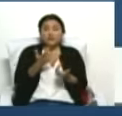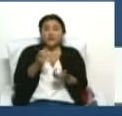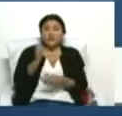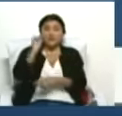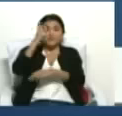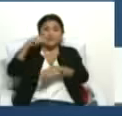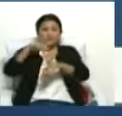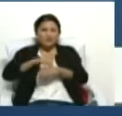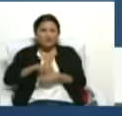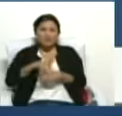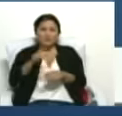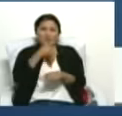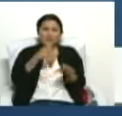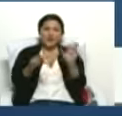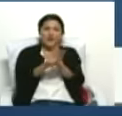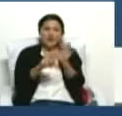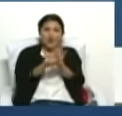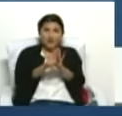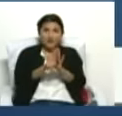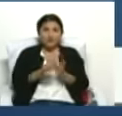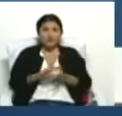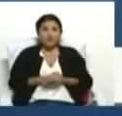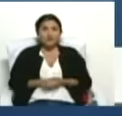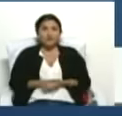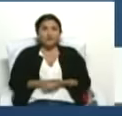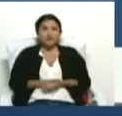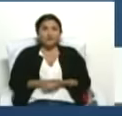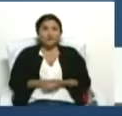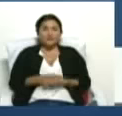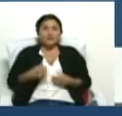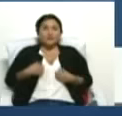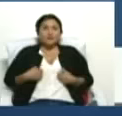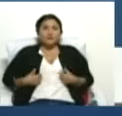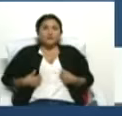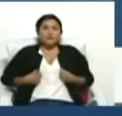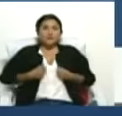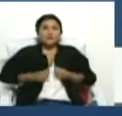de facto, que dice y que gestionan el exilio.